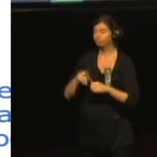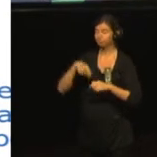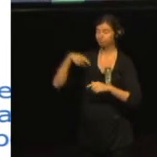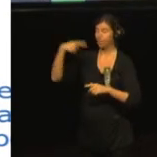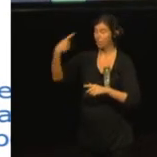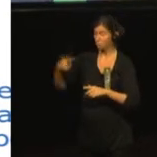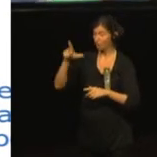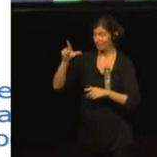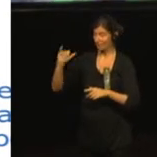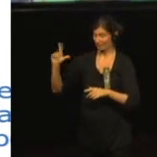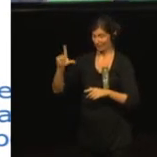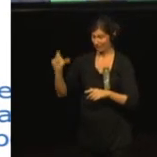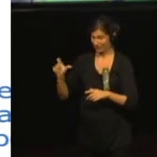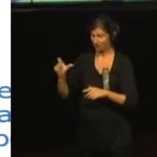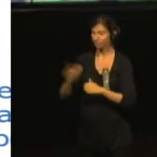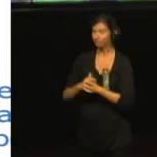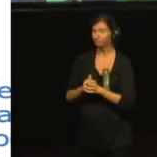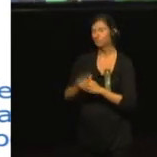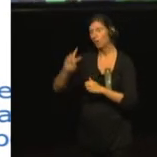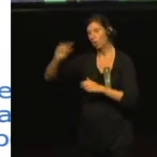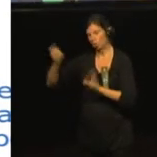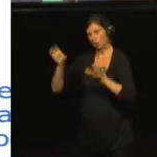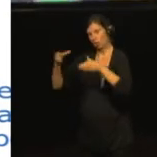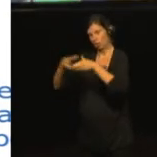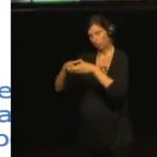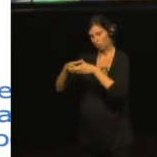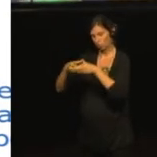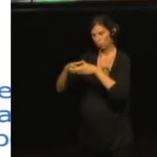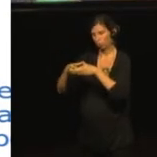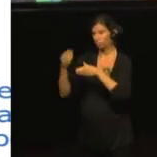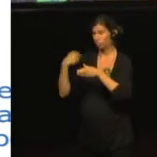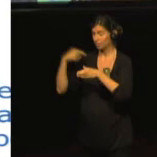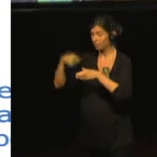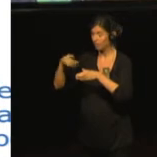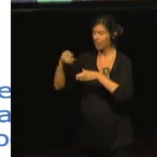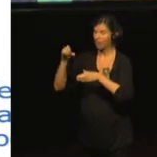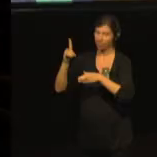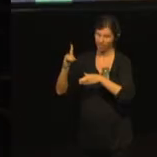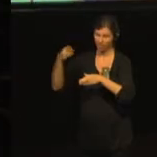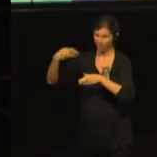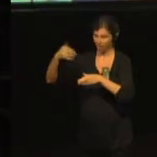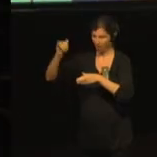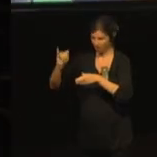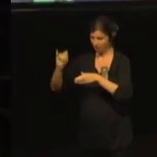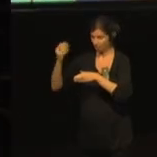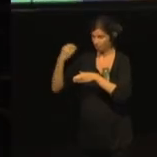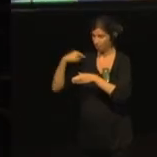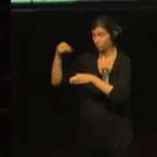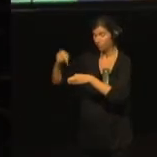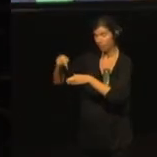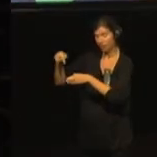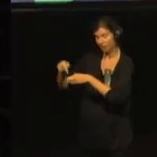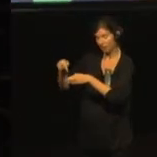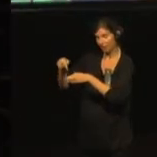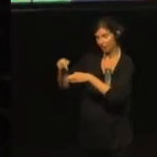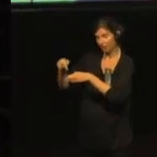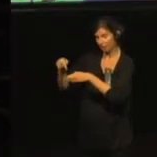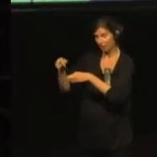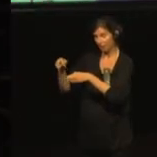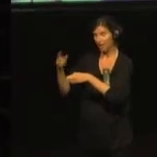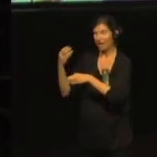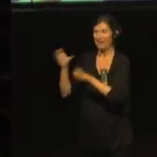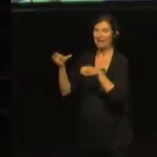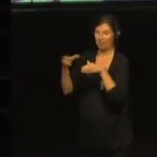tuvimos otra reunión, una reunión del DBI, y en ese mismo día tuvimos una reunión conjunta. Eso